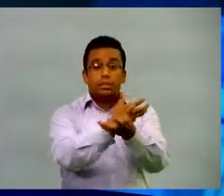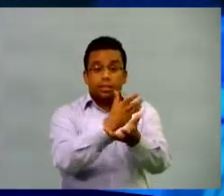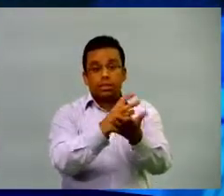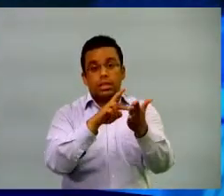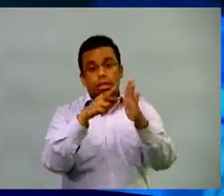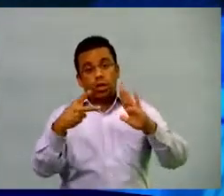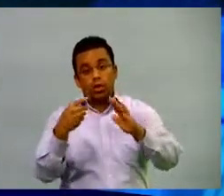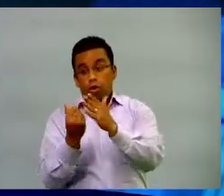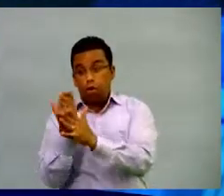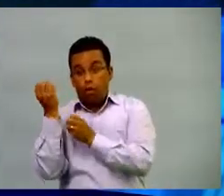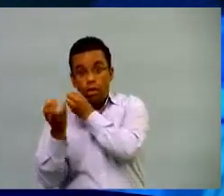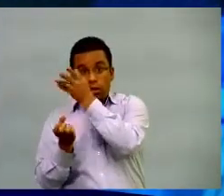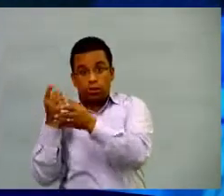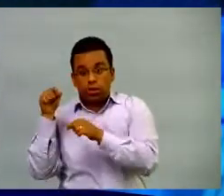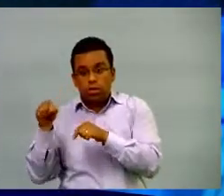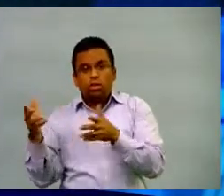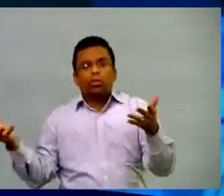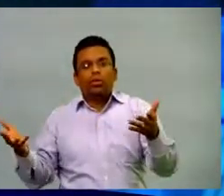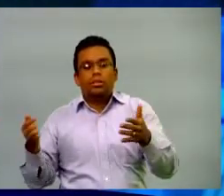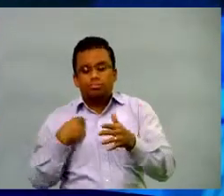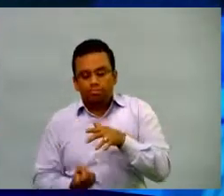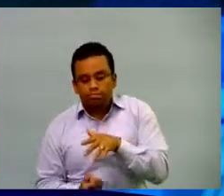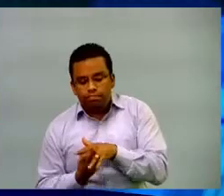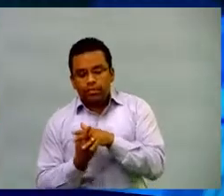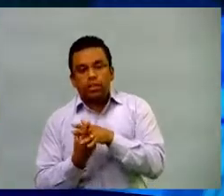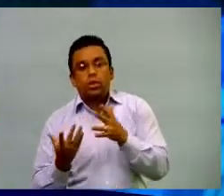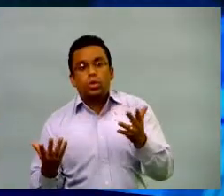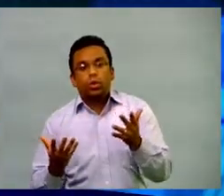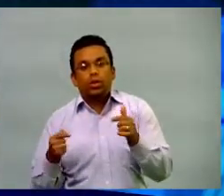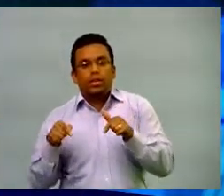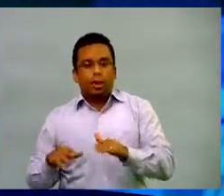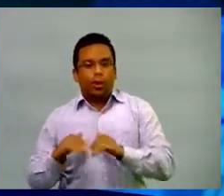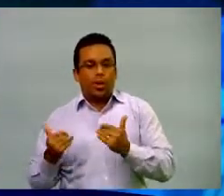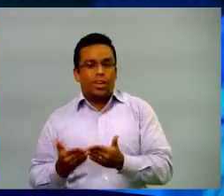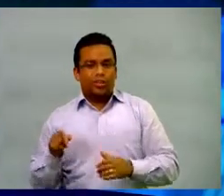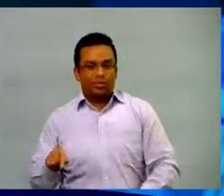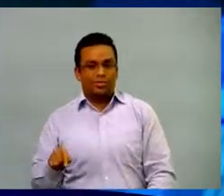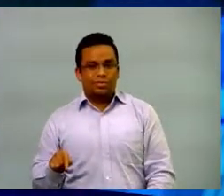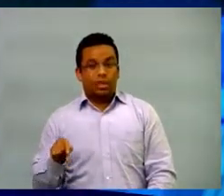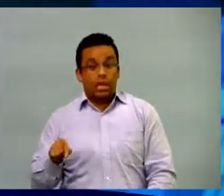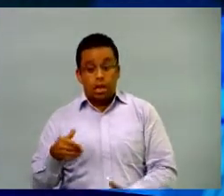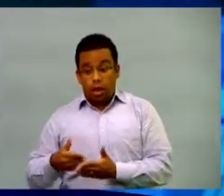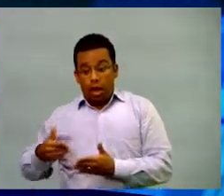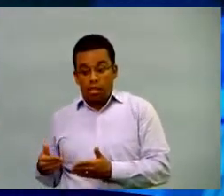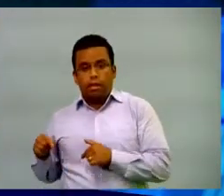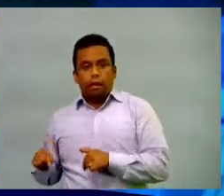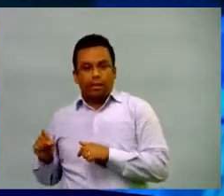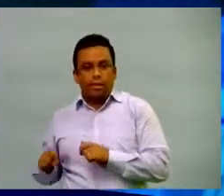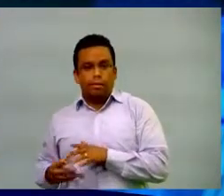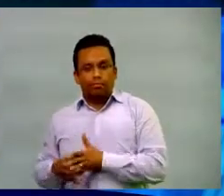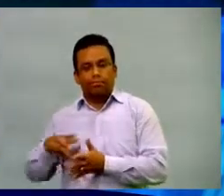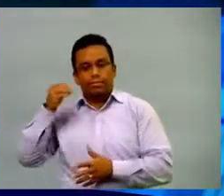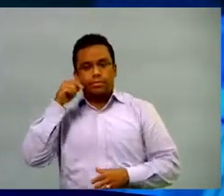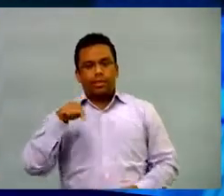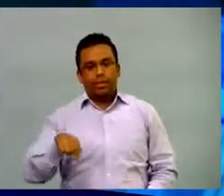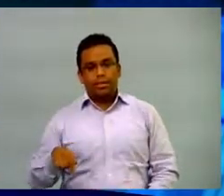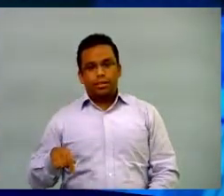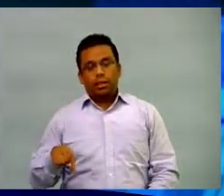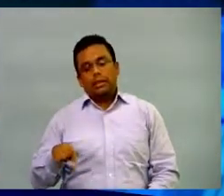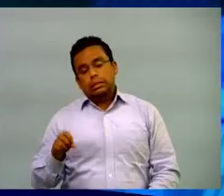innovación empiecen desde donde deben empezar, desde el colegio y mucho antes. Entonces, sí